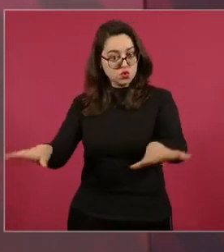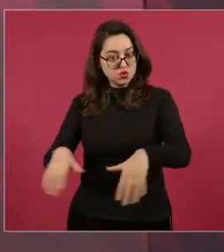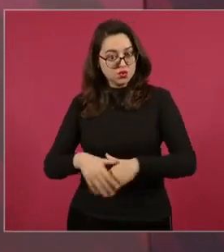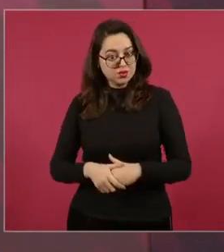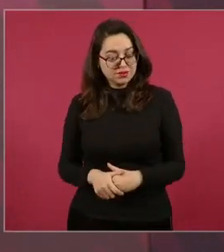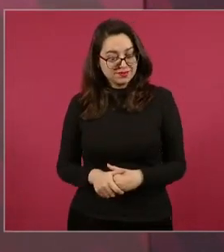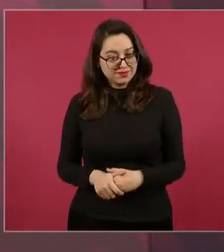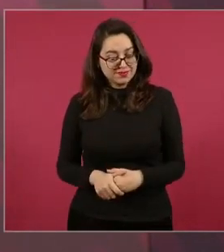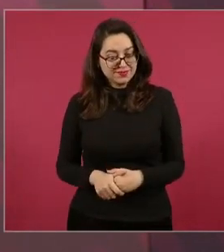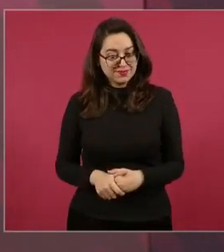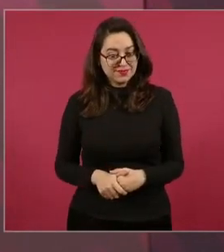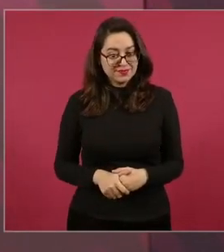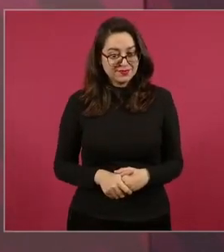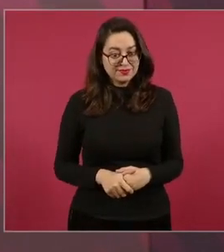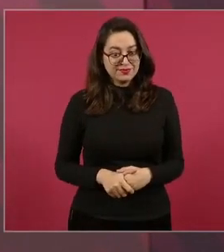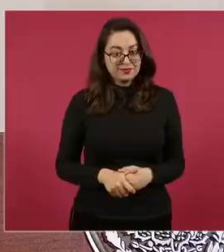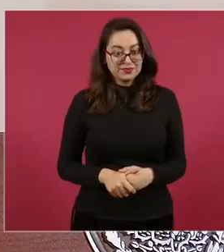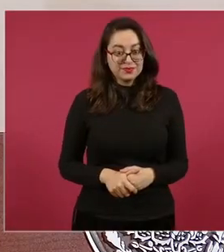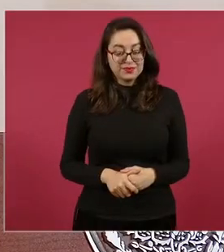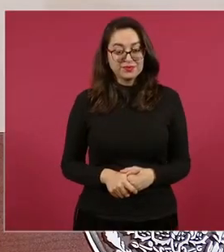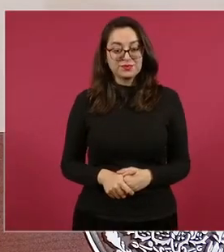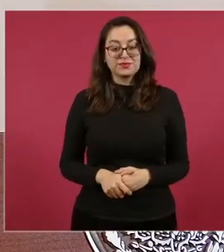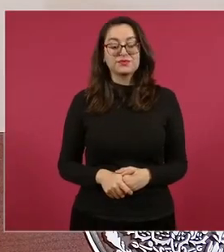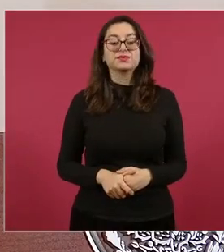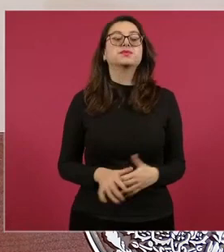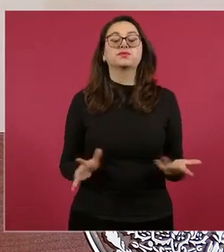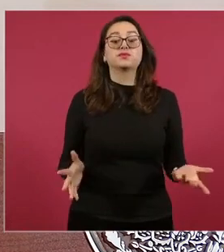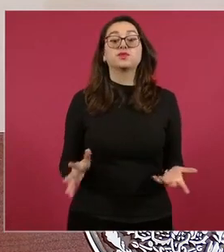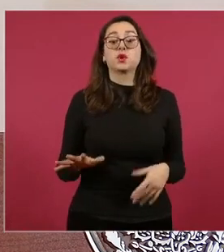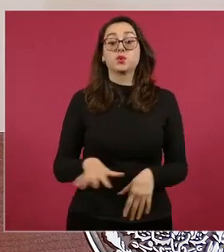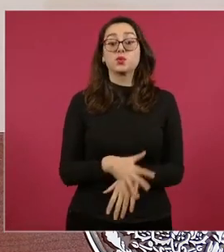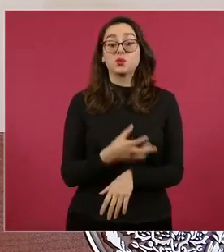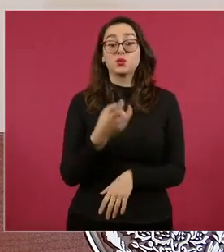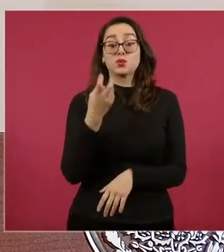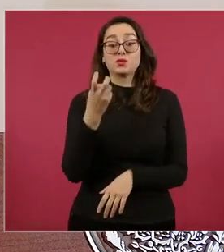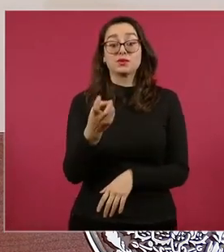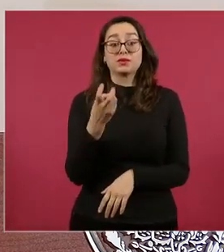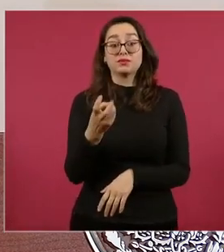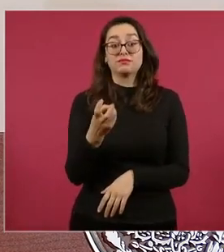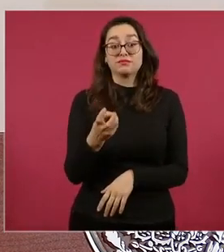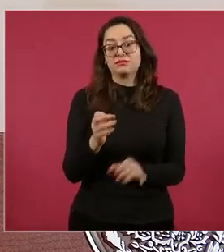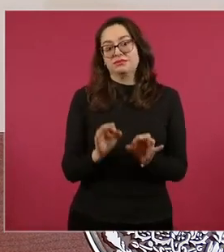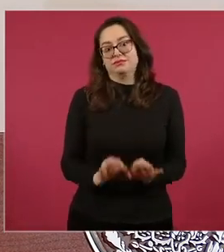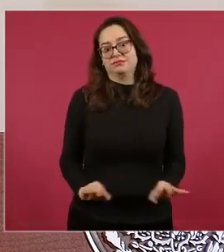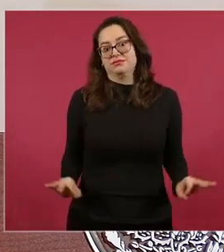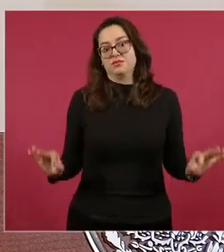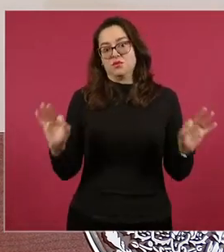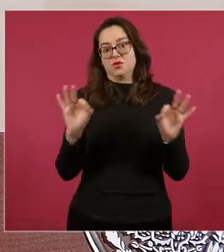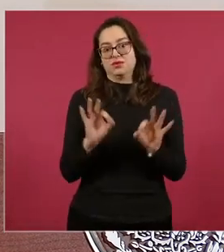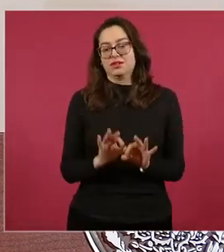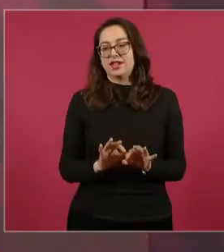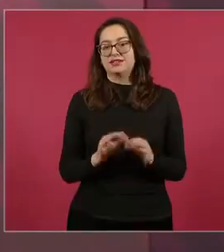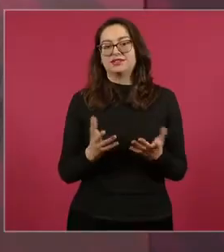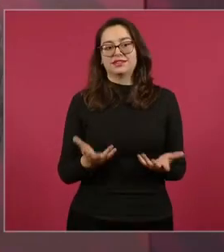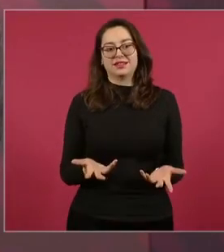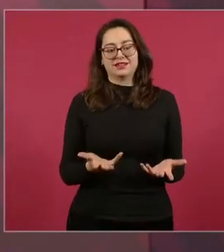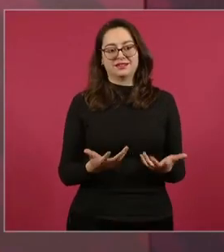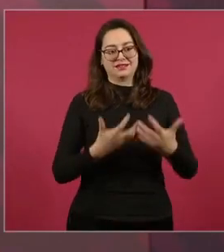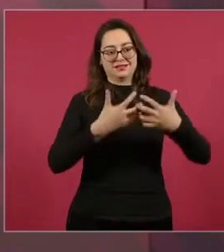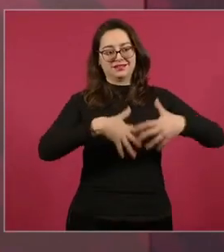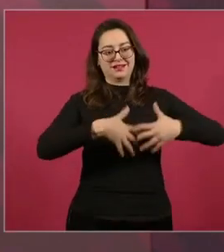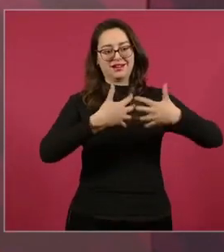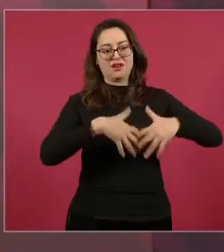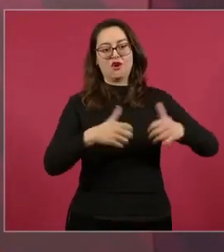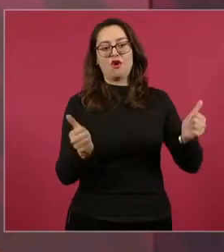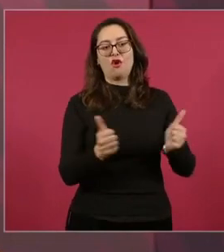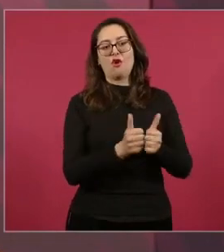que operen las plantas. Por eso la importancia que tienen las hidroeléctricas, que es la energía